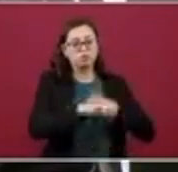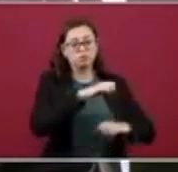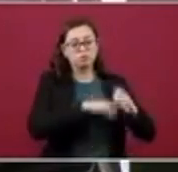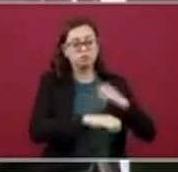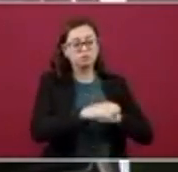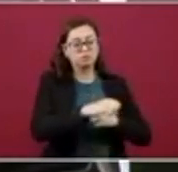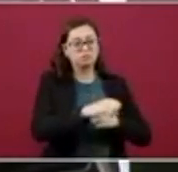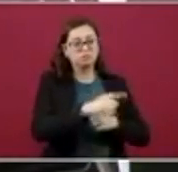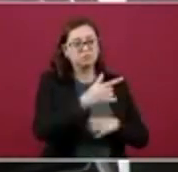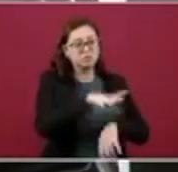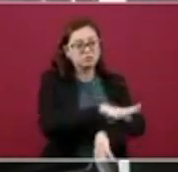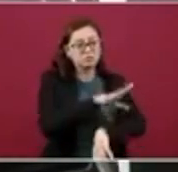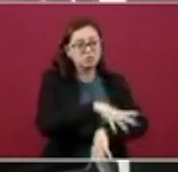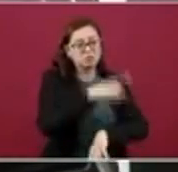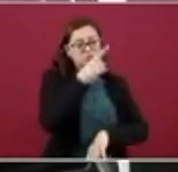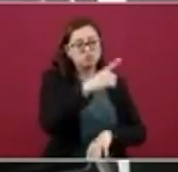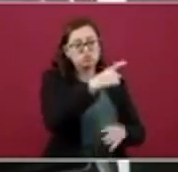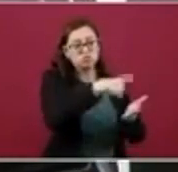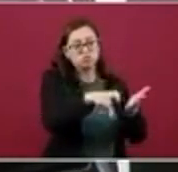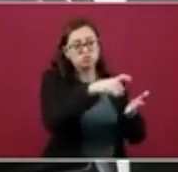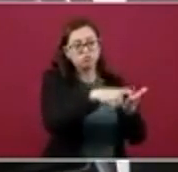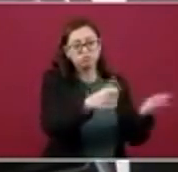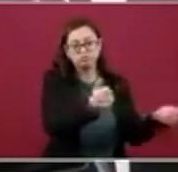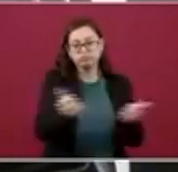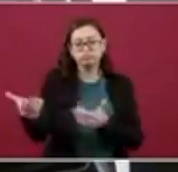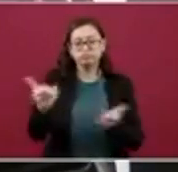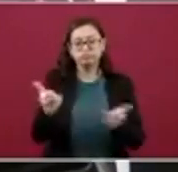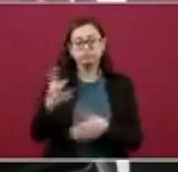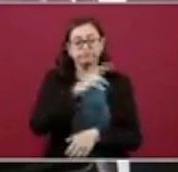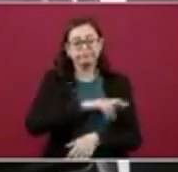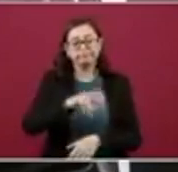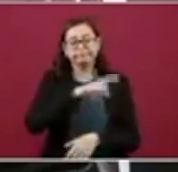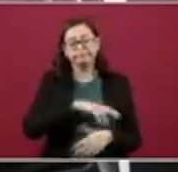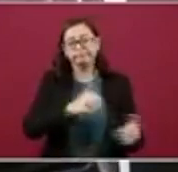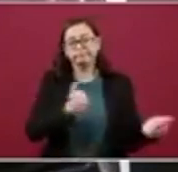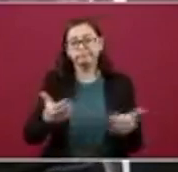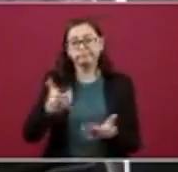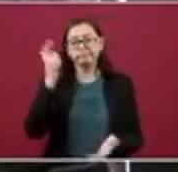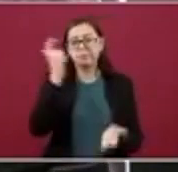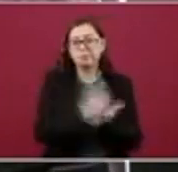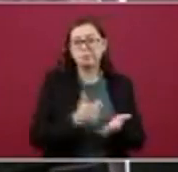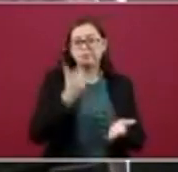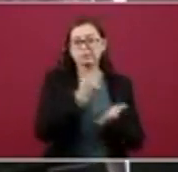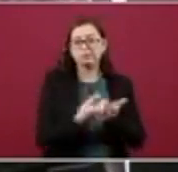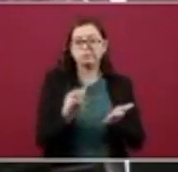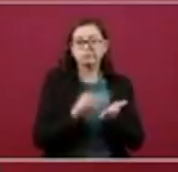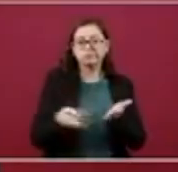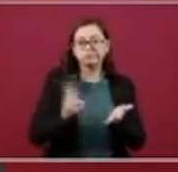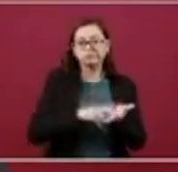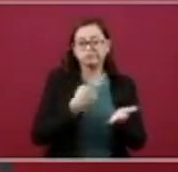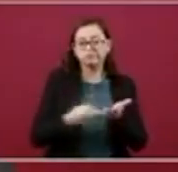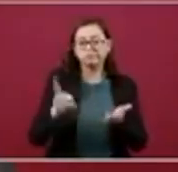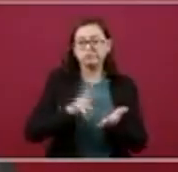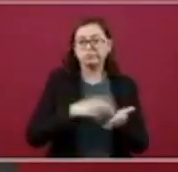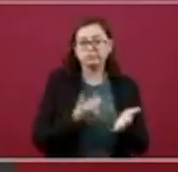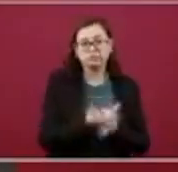precios elevadísimos, pagando subsidios, y dirán, bueno, pues no lo haga así.